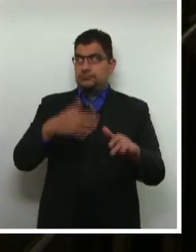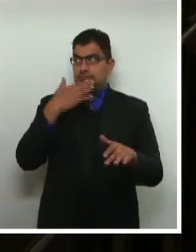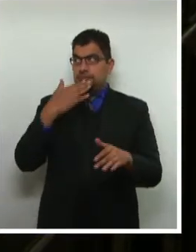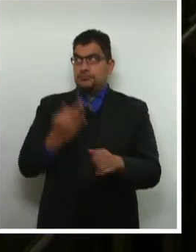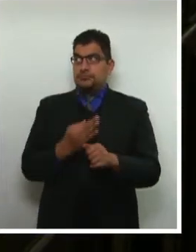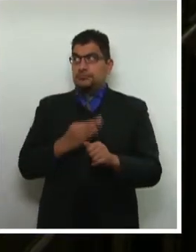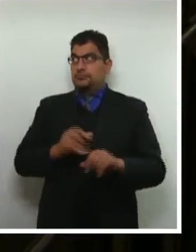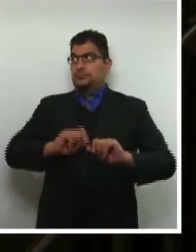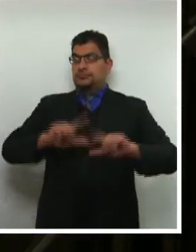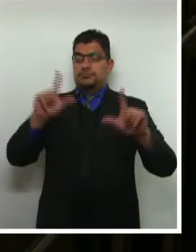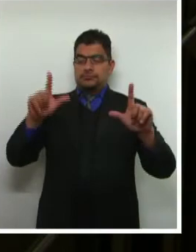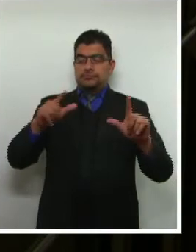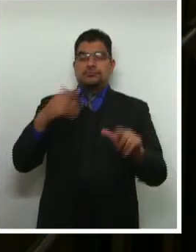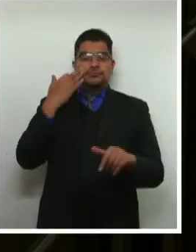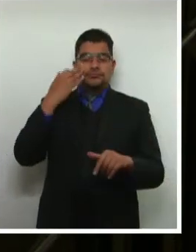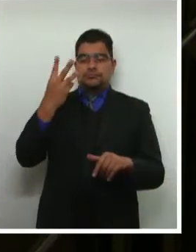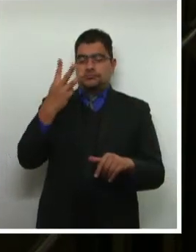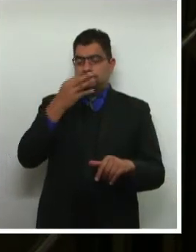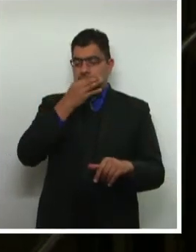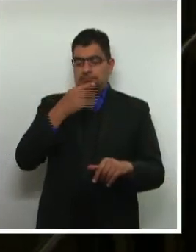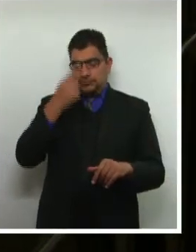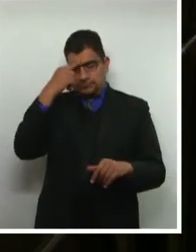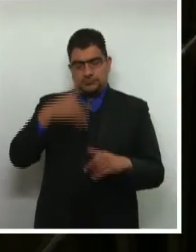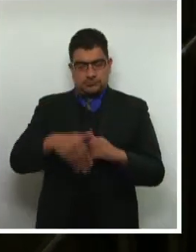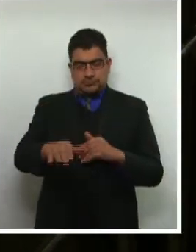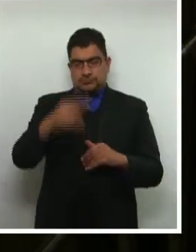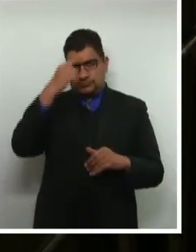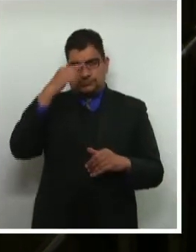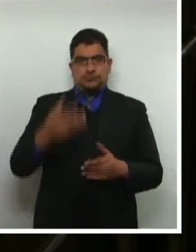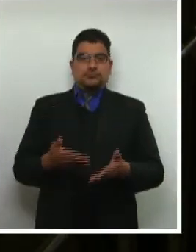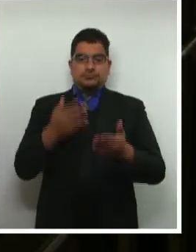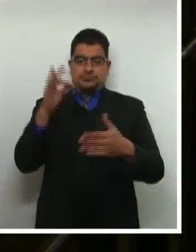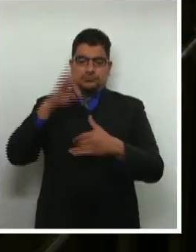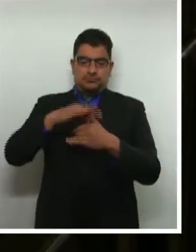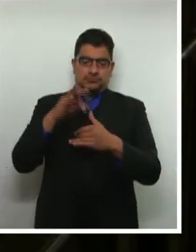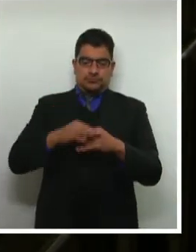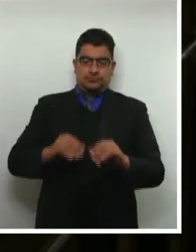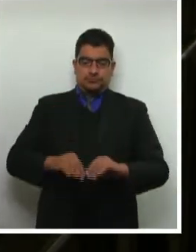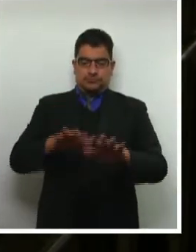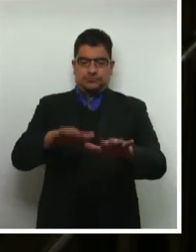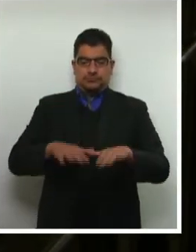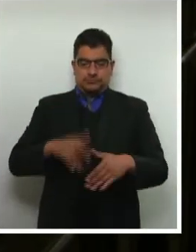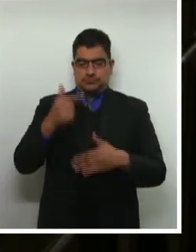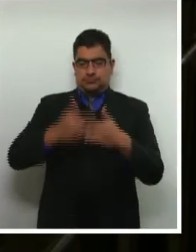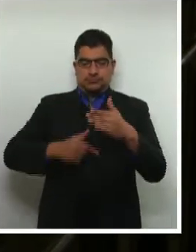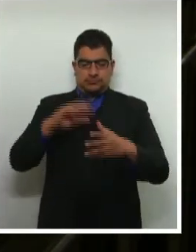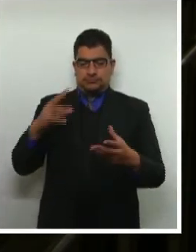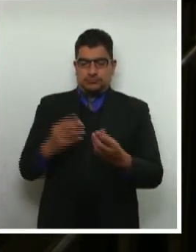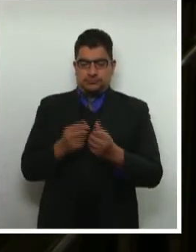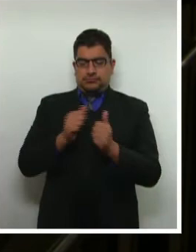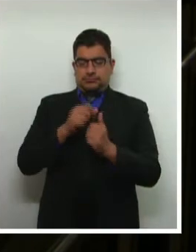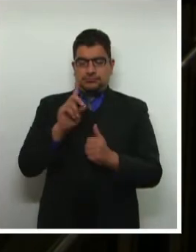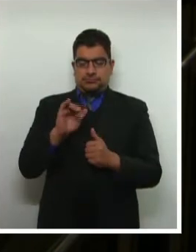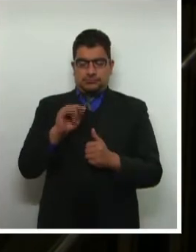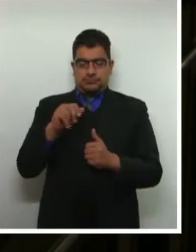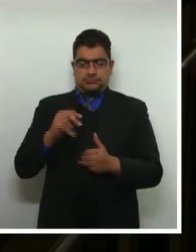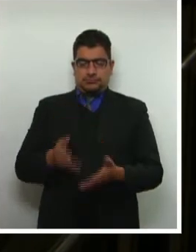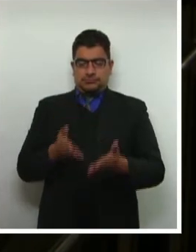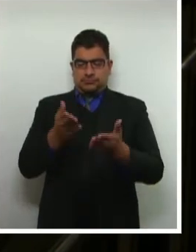Ábrase el sistema electrónico por 3 minutos para proceder a la votación en los términos del dictamen.